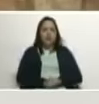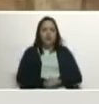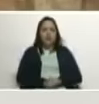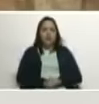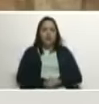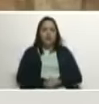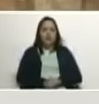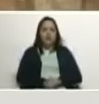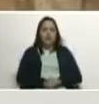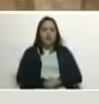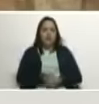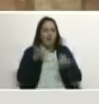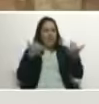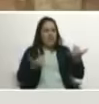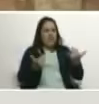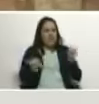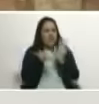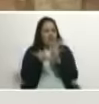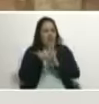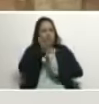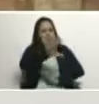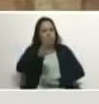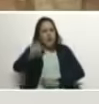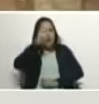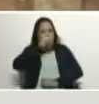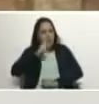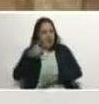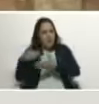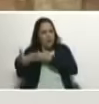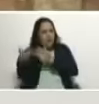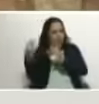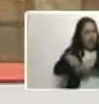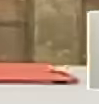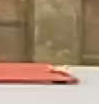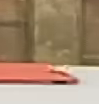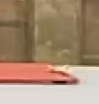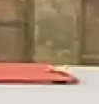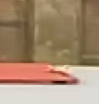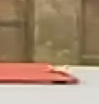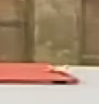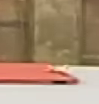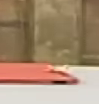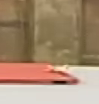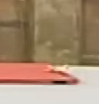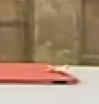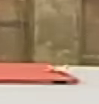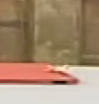Ya cincuentón, ¿no? ¿Cómo es? No se le conoce trabajo.